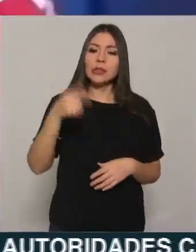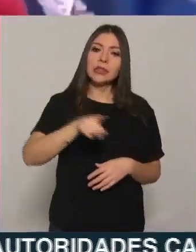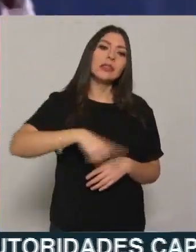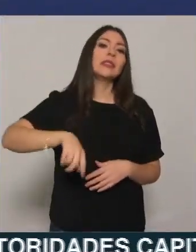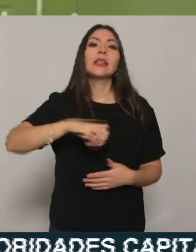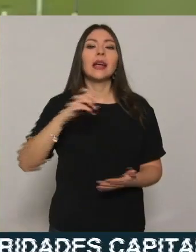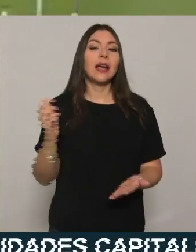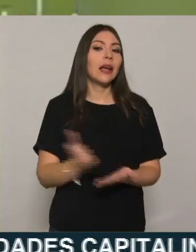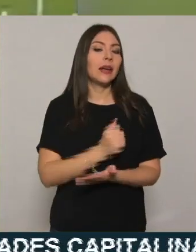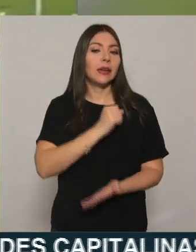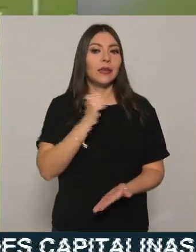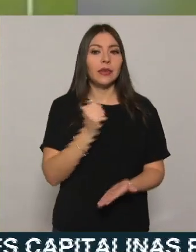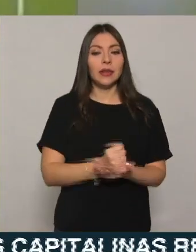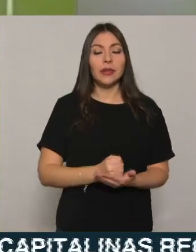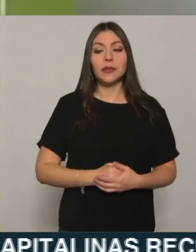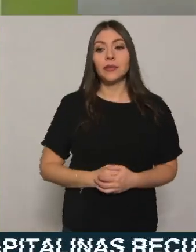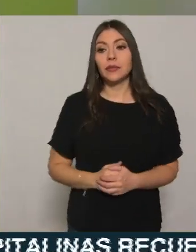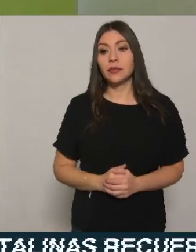sí o sí.